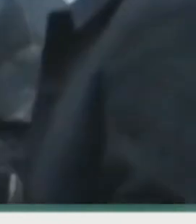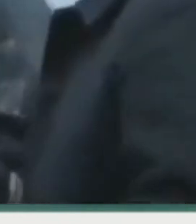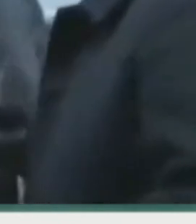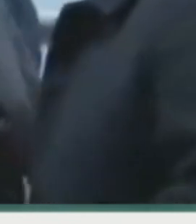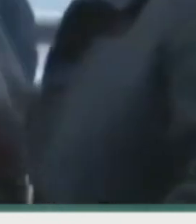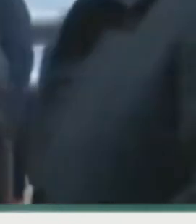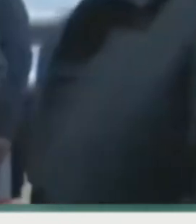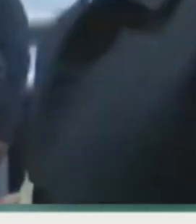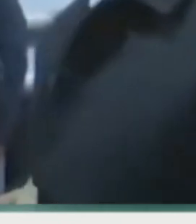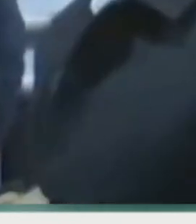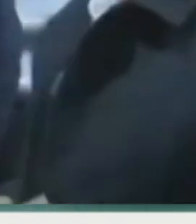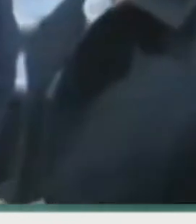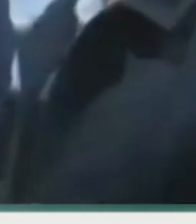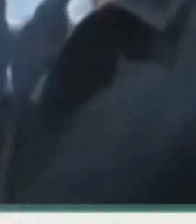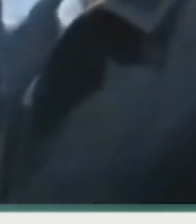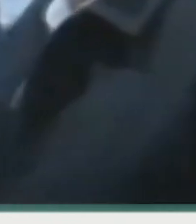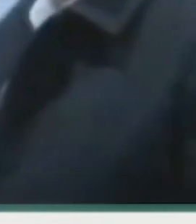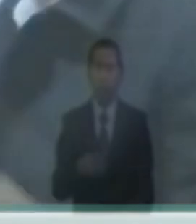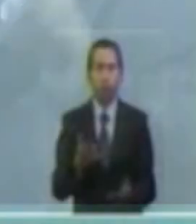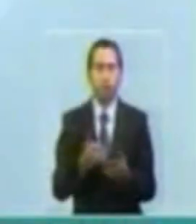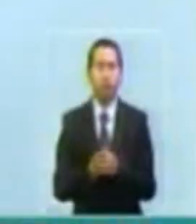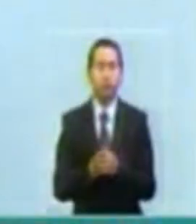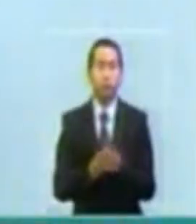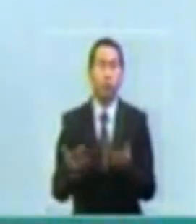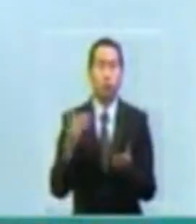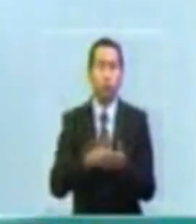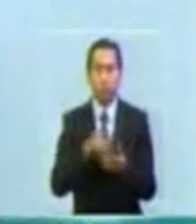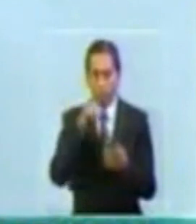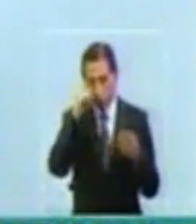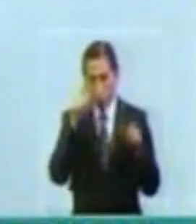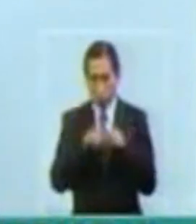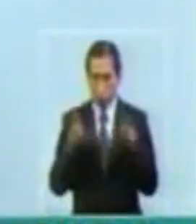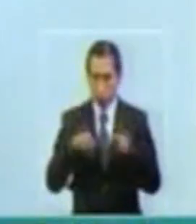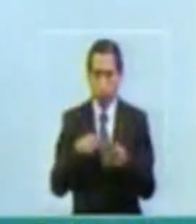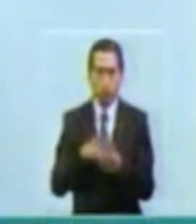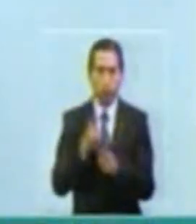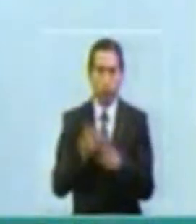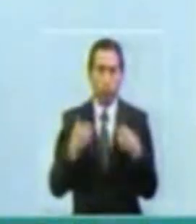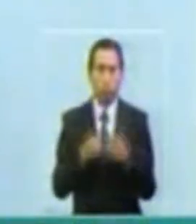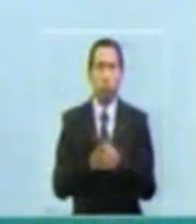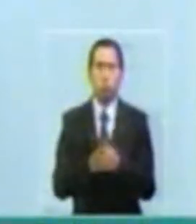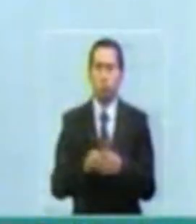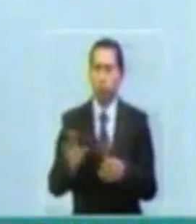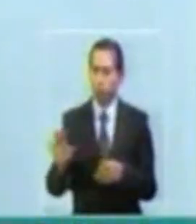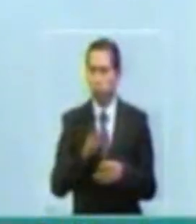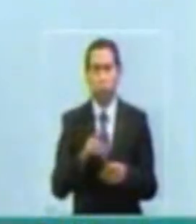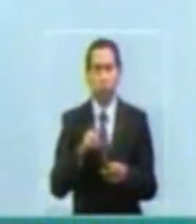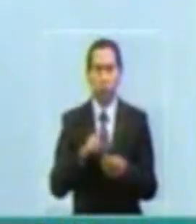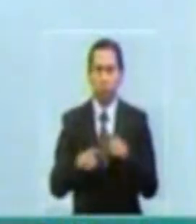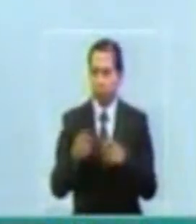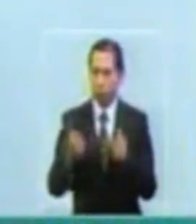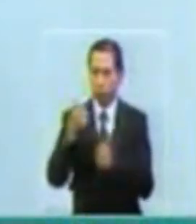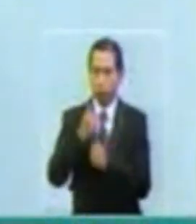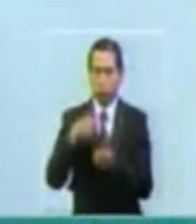a las organizaciones ir a sus bases a explicar el acuerdo. Acá está el convenio suscrito por los compañeros a la cabeza